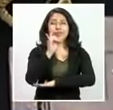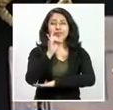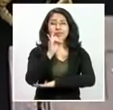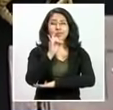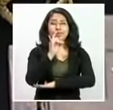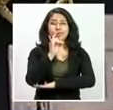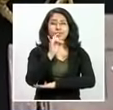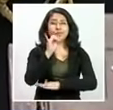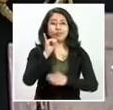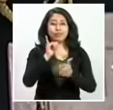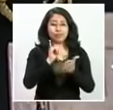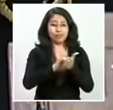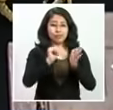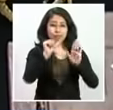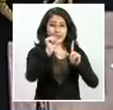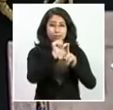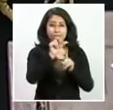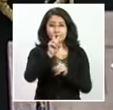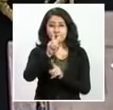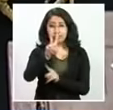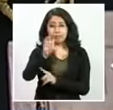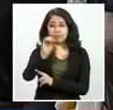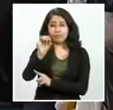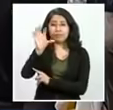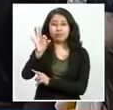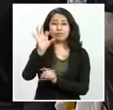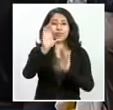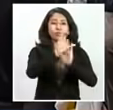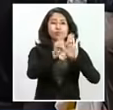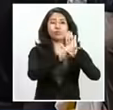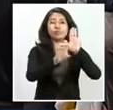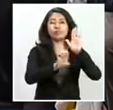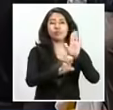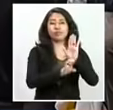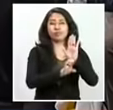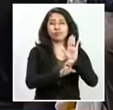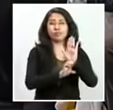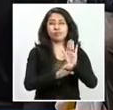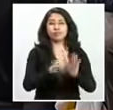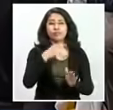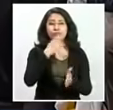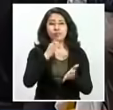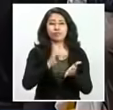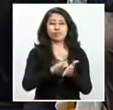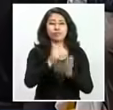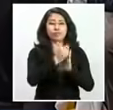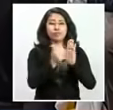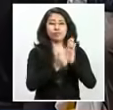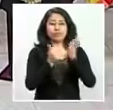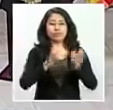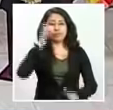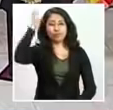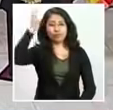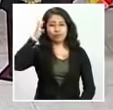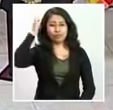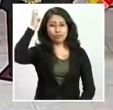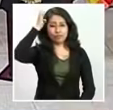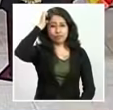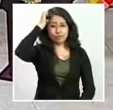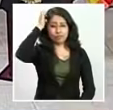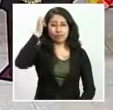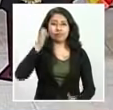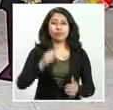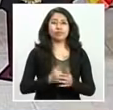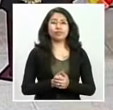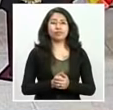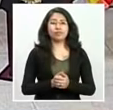Considerando que el artículo 209 de la Constitución Política del Estado determina que la Procuraduría General del Estado es la